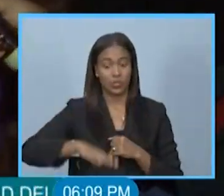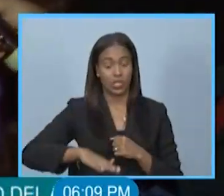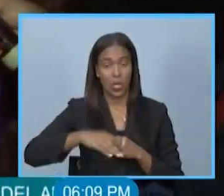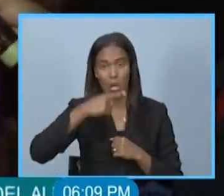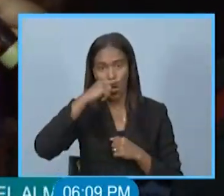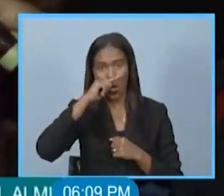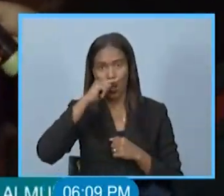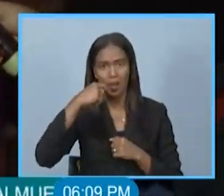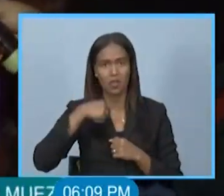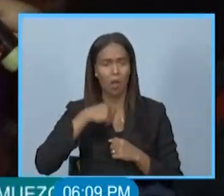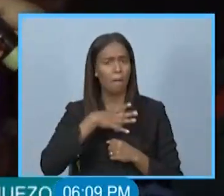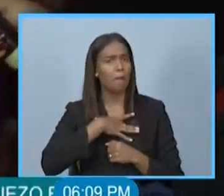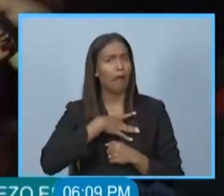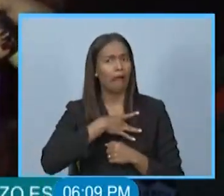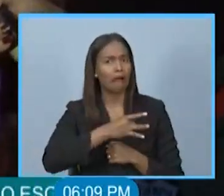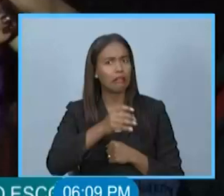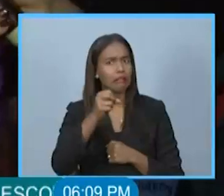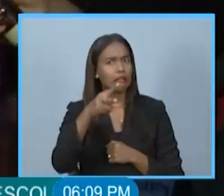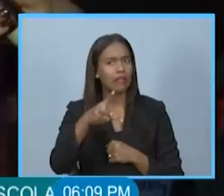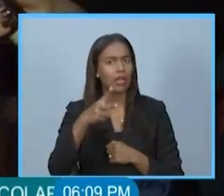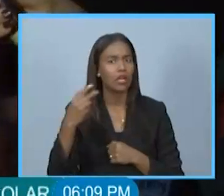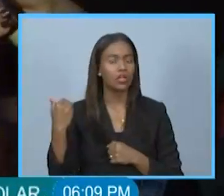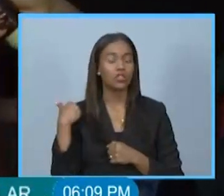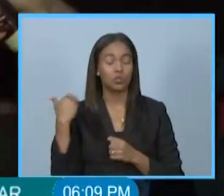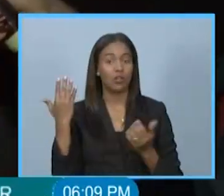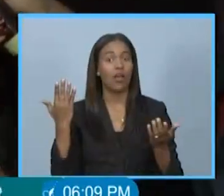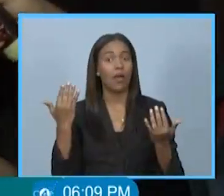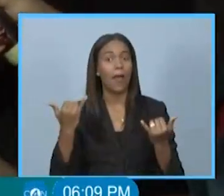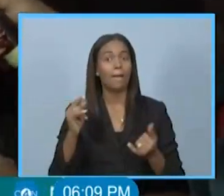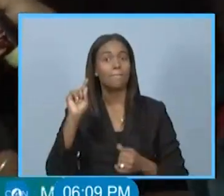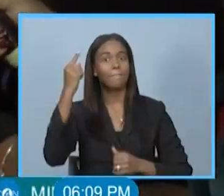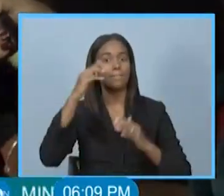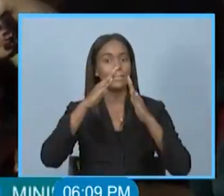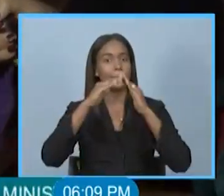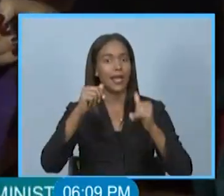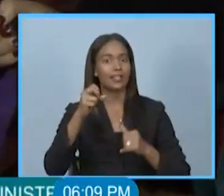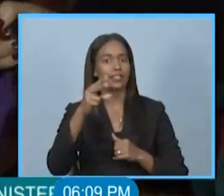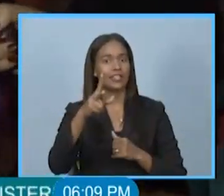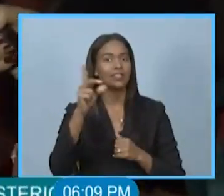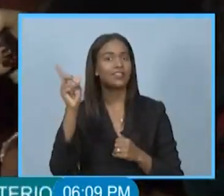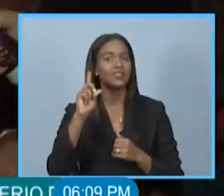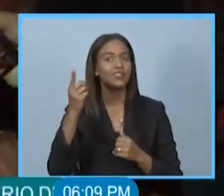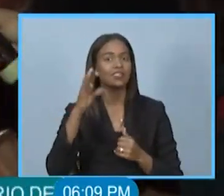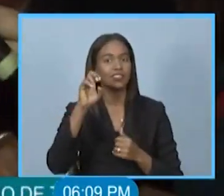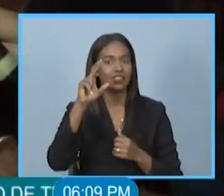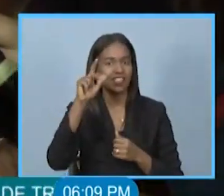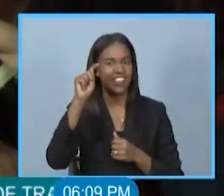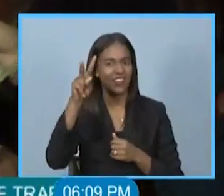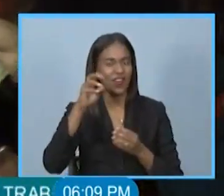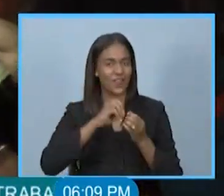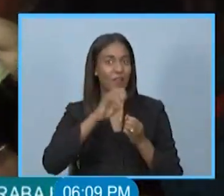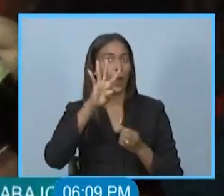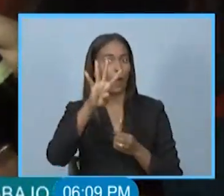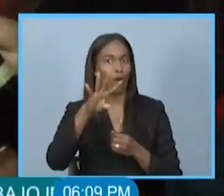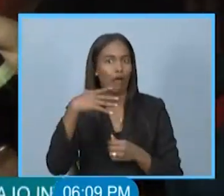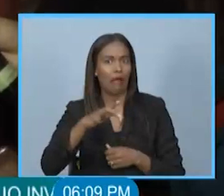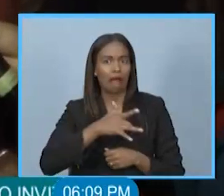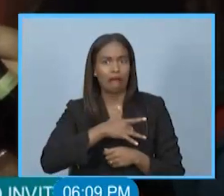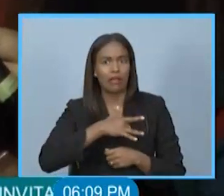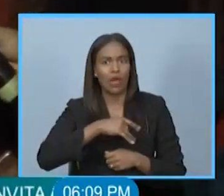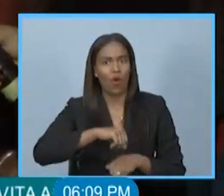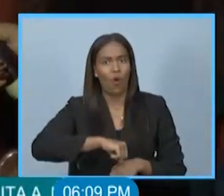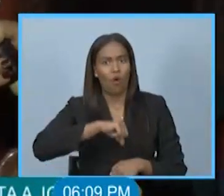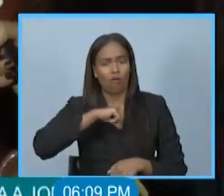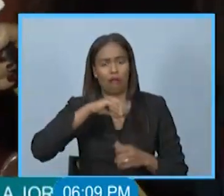me encontraba hablando en el espejo murmurando y de hecho mi primera casa televisiva es ser tv canal 4 o sea Qué honor